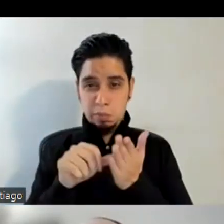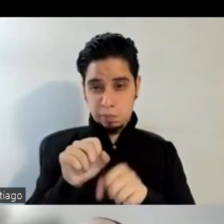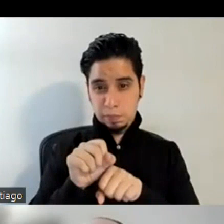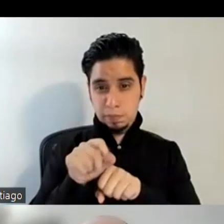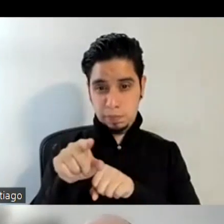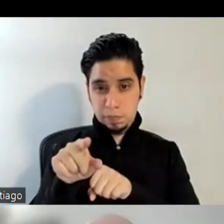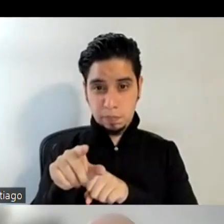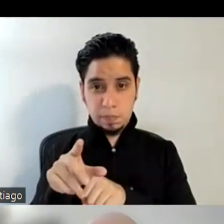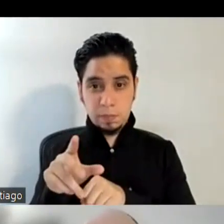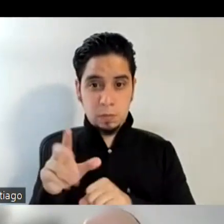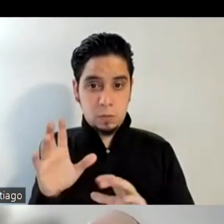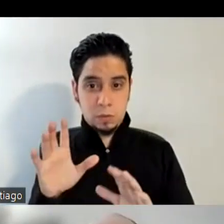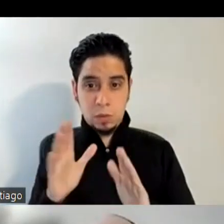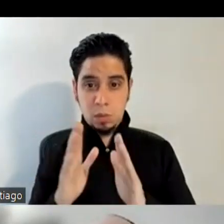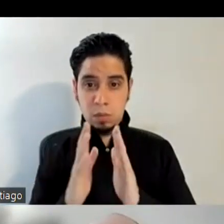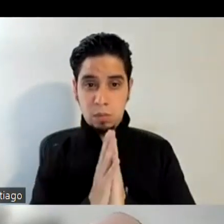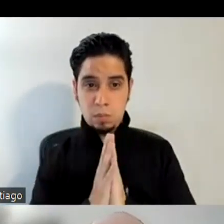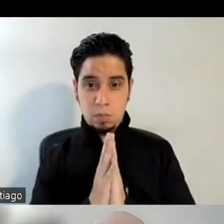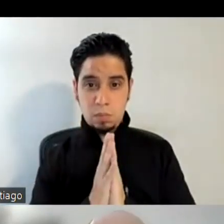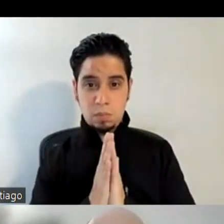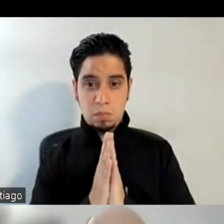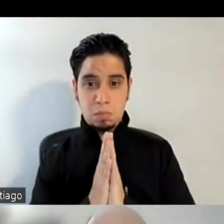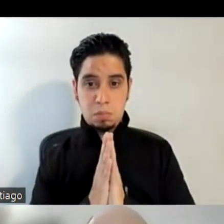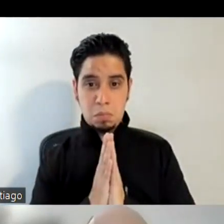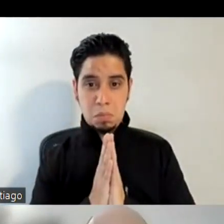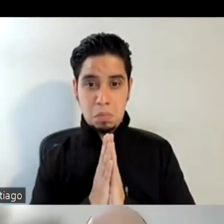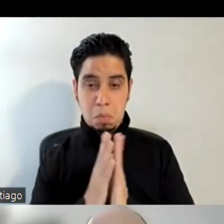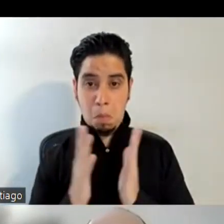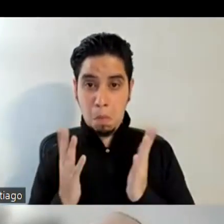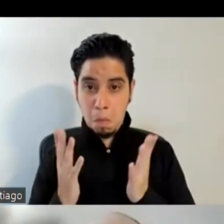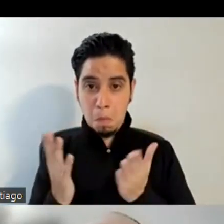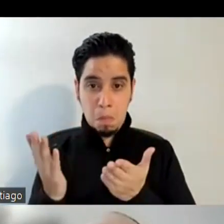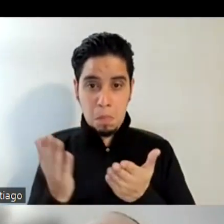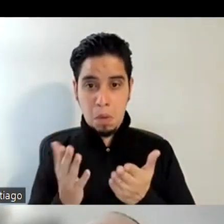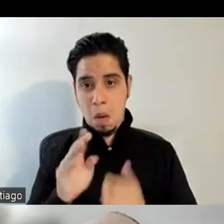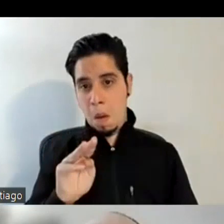cartita y se lo voy a pedir, porque yo dije, si yo escribí una cartita y me dieron el morro,